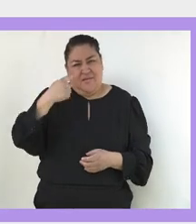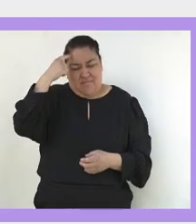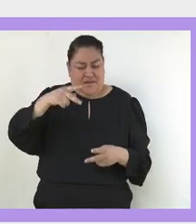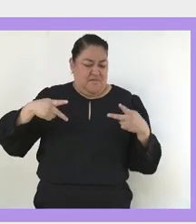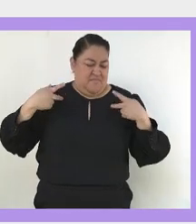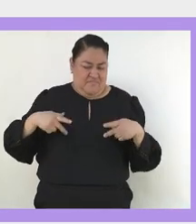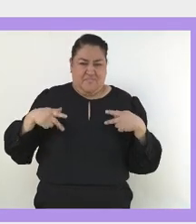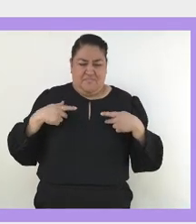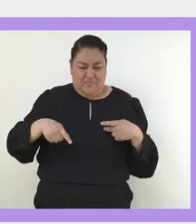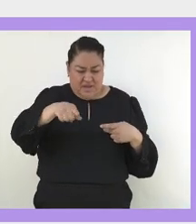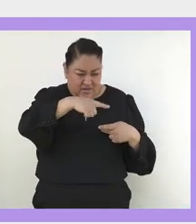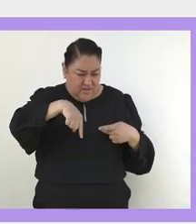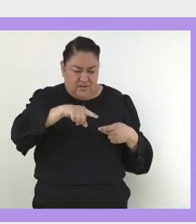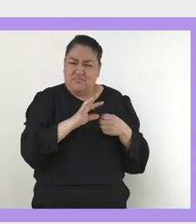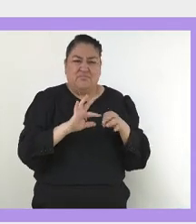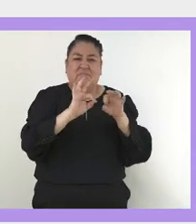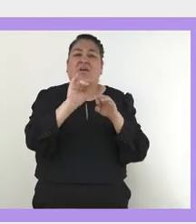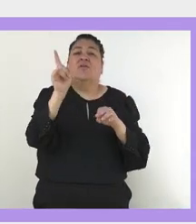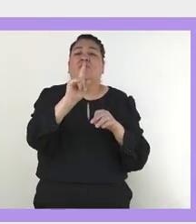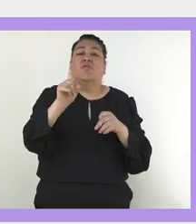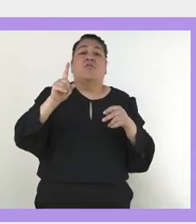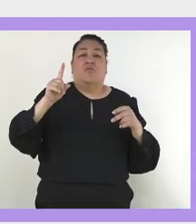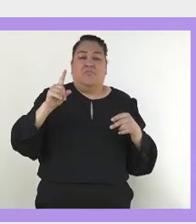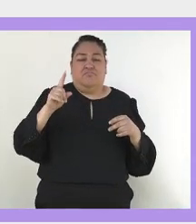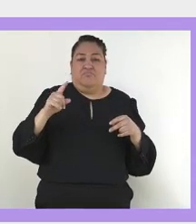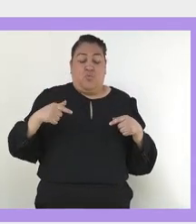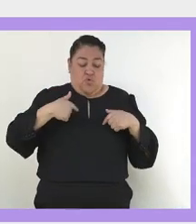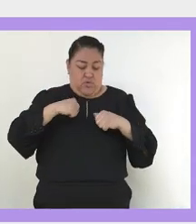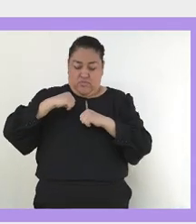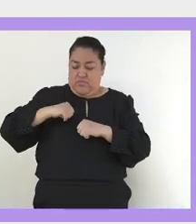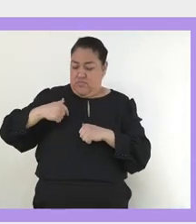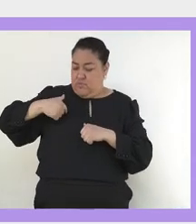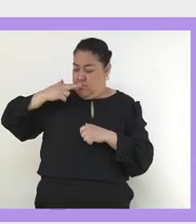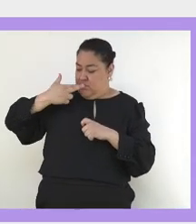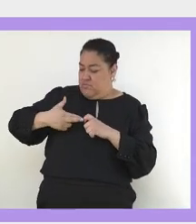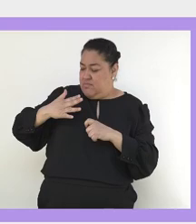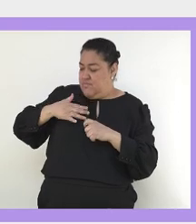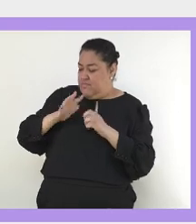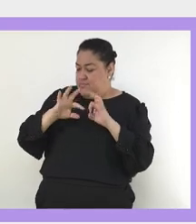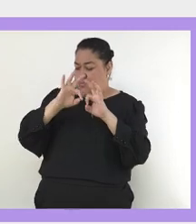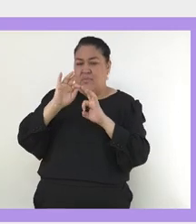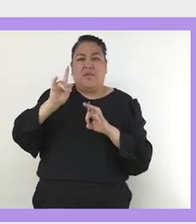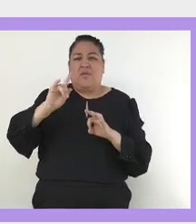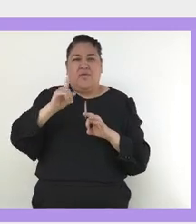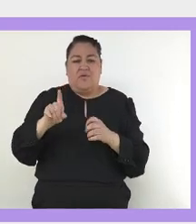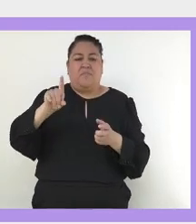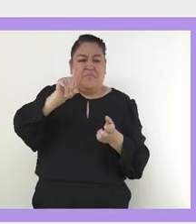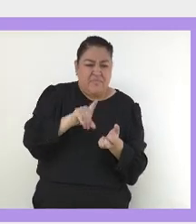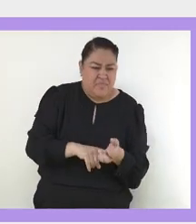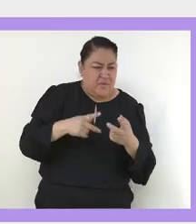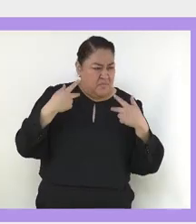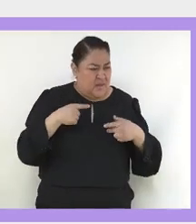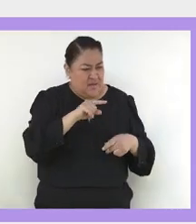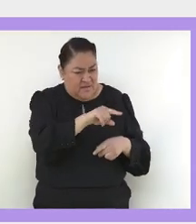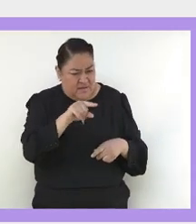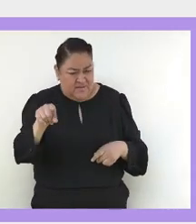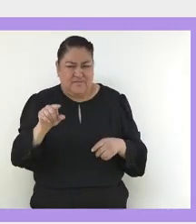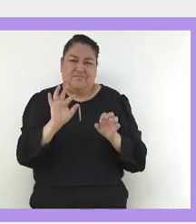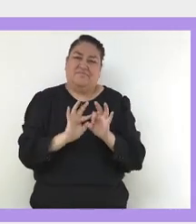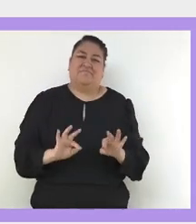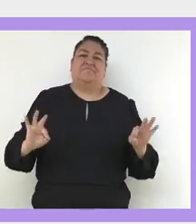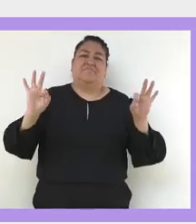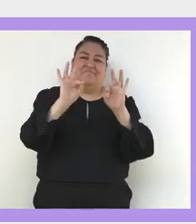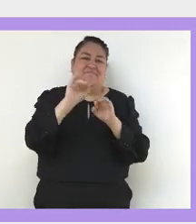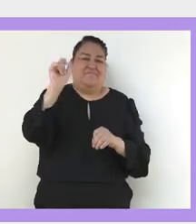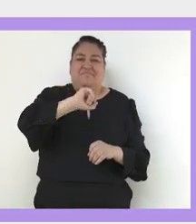que las que las conformamos ahí y créanme que las personas que están detrás de esto Son increíbles Así que va a estar cañón el reto sí